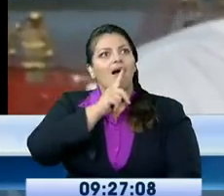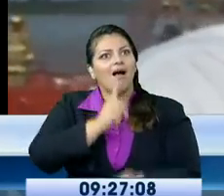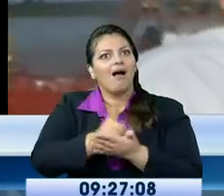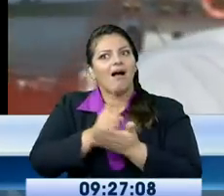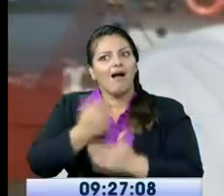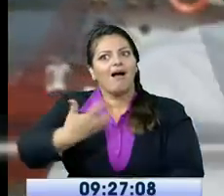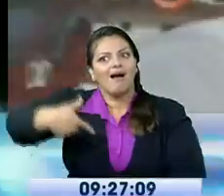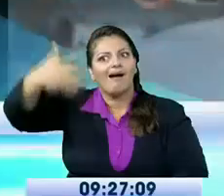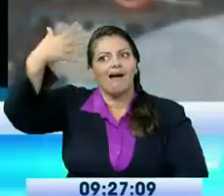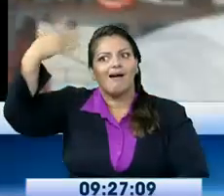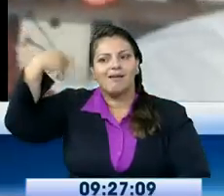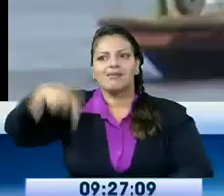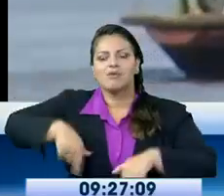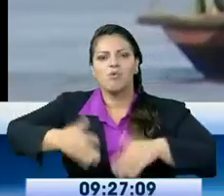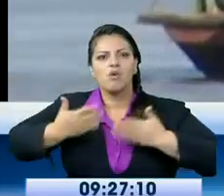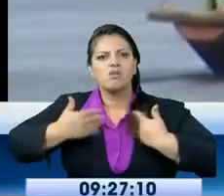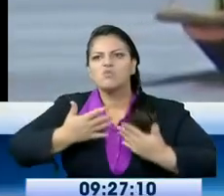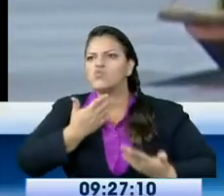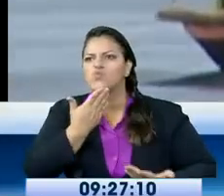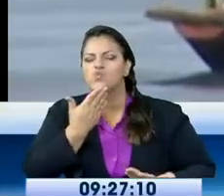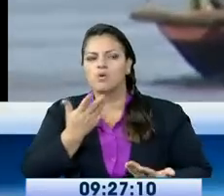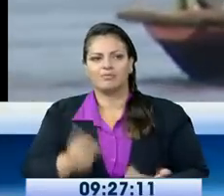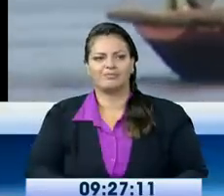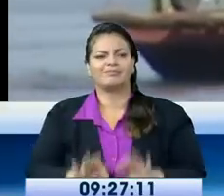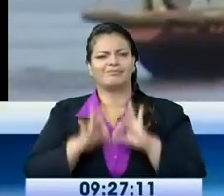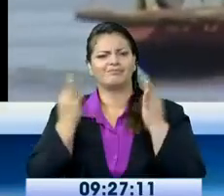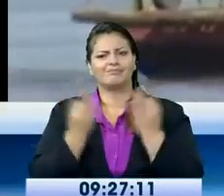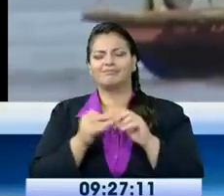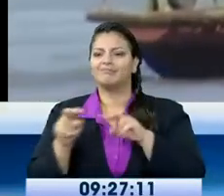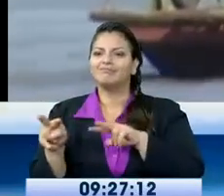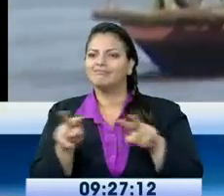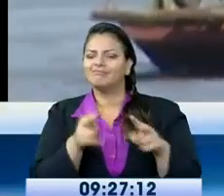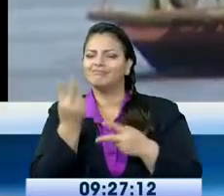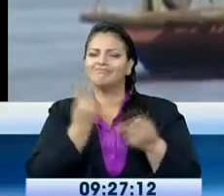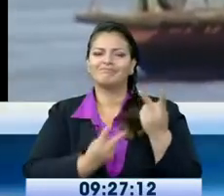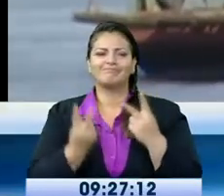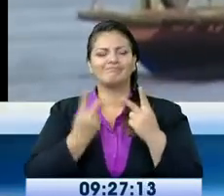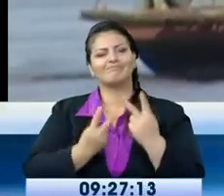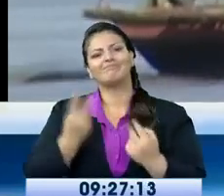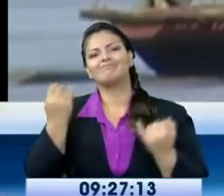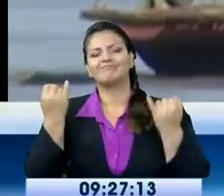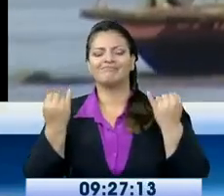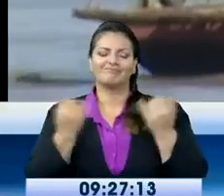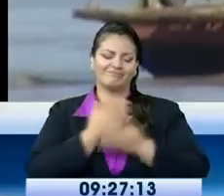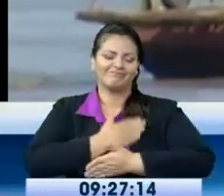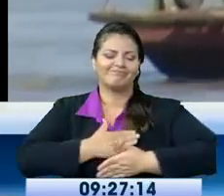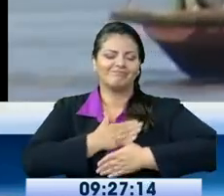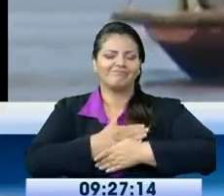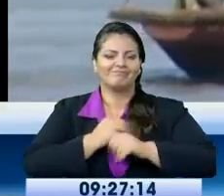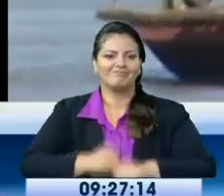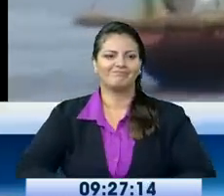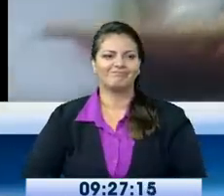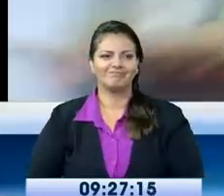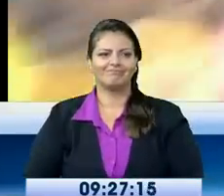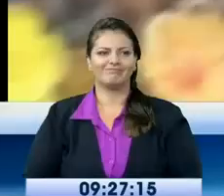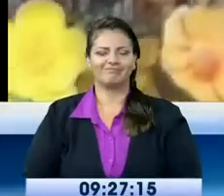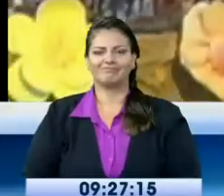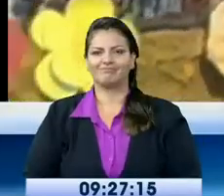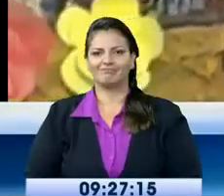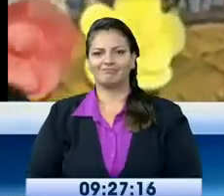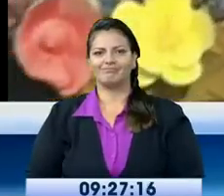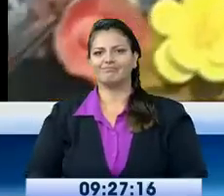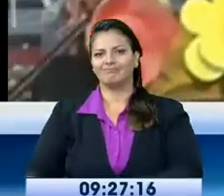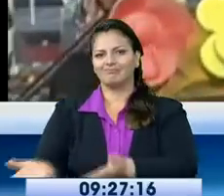entretenimiento, diversión de las familias. Entre las barcazas también se recrearon varios íconos de la ciudad, como el hemiciclo de la